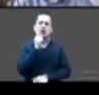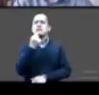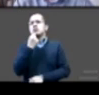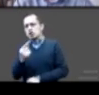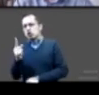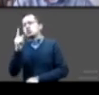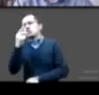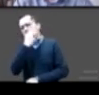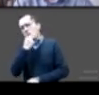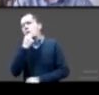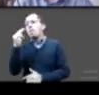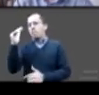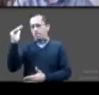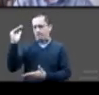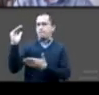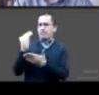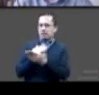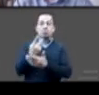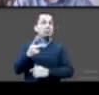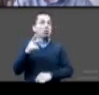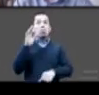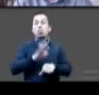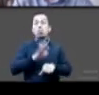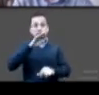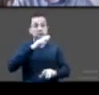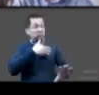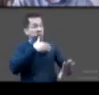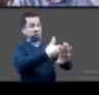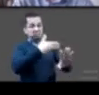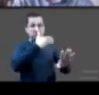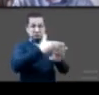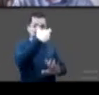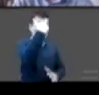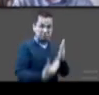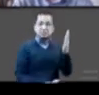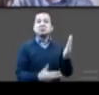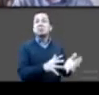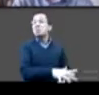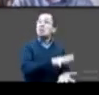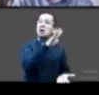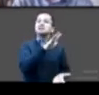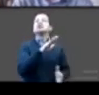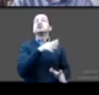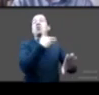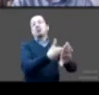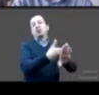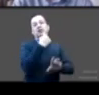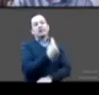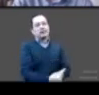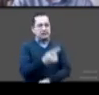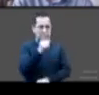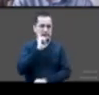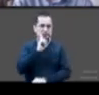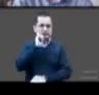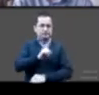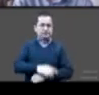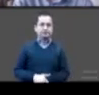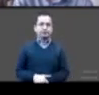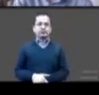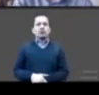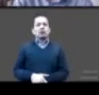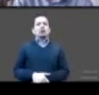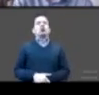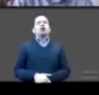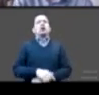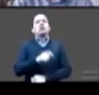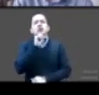Pero las principales víctimas en este delito son las niñas. Siguiente, por favor. Y aquí también lo que